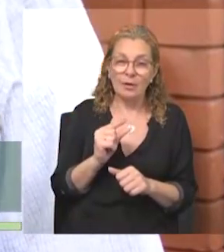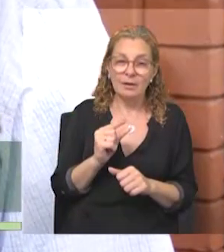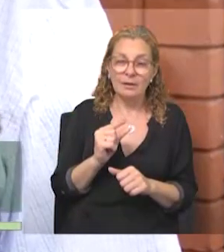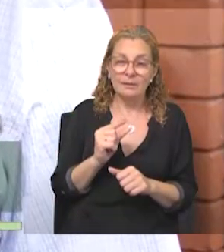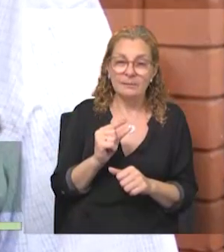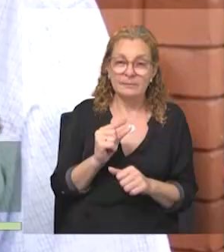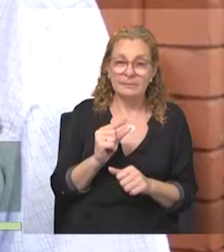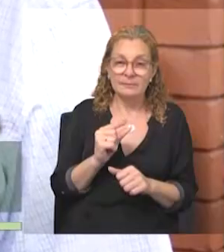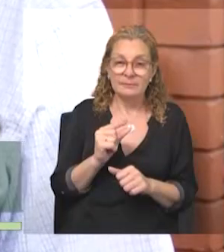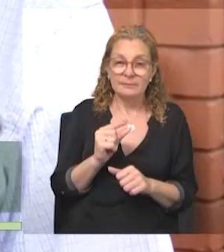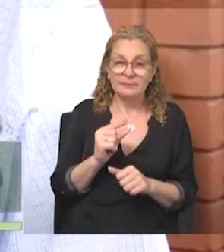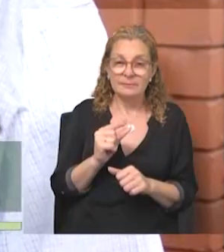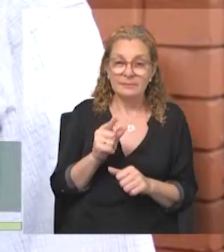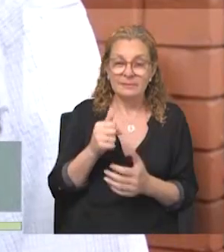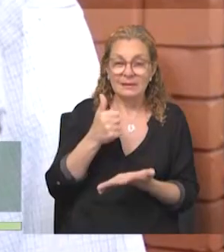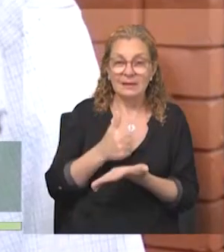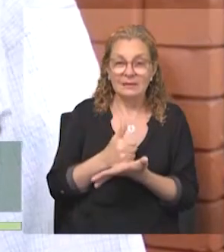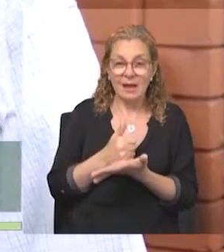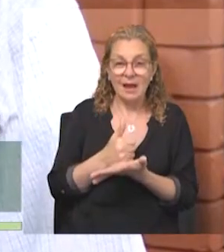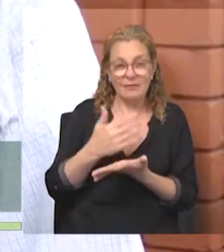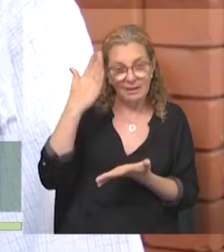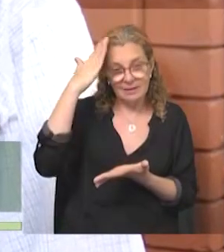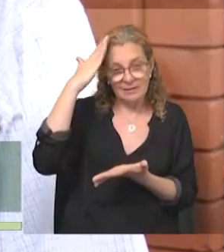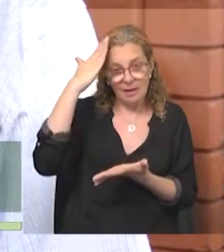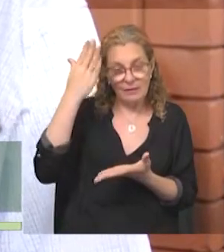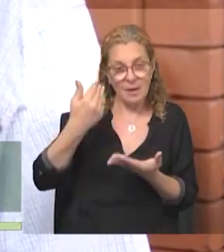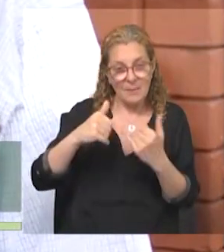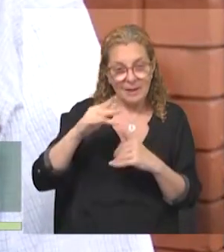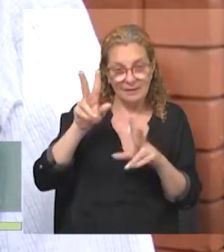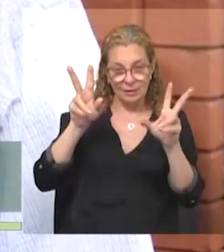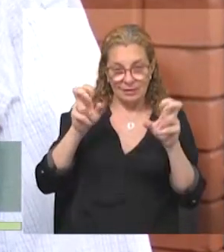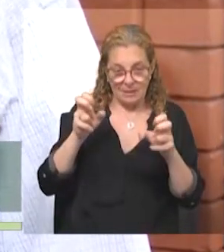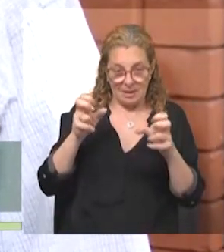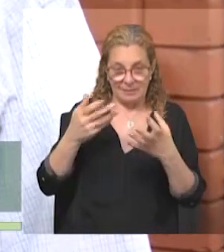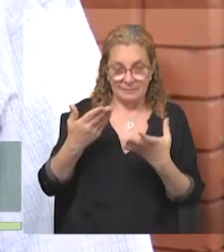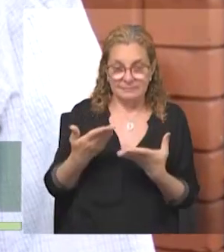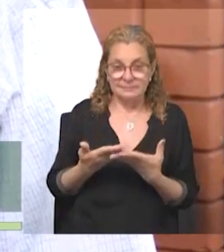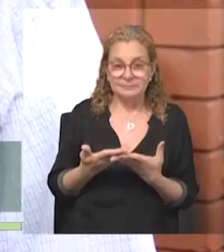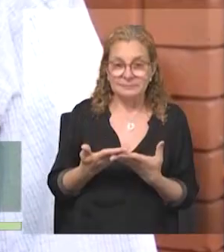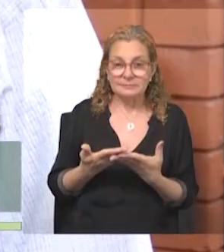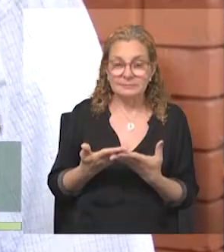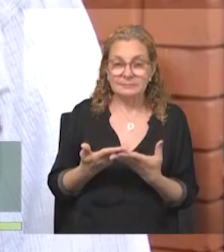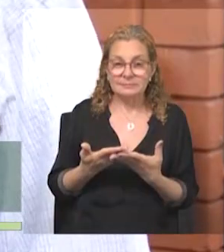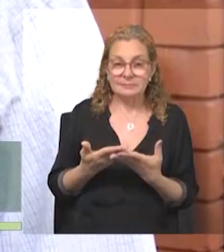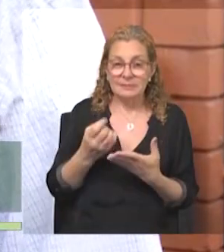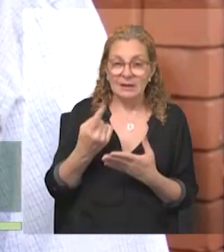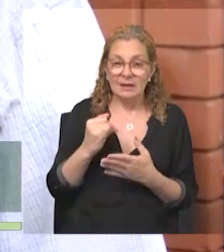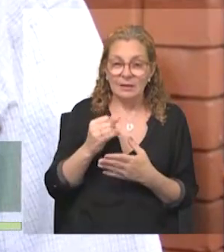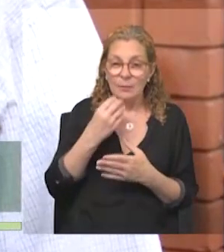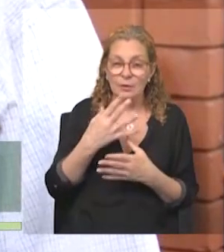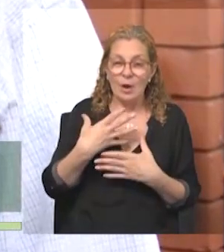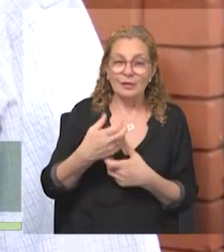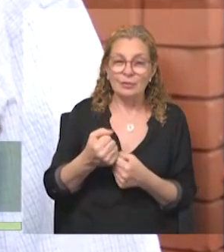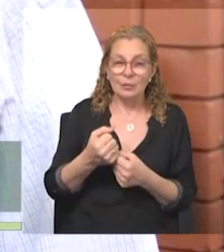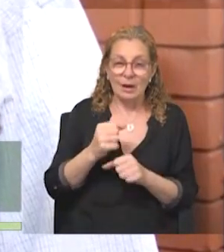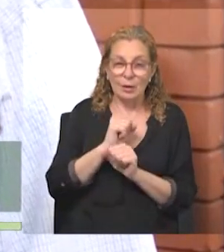la que está más empapada en esos temas este y bueno y ayuda